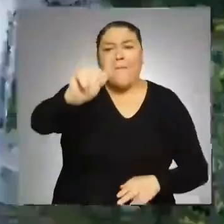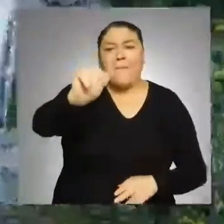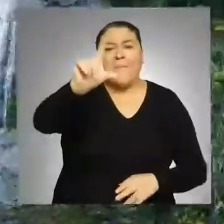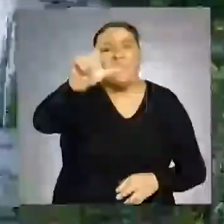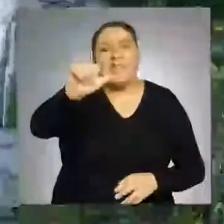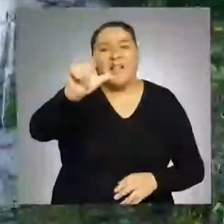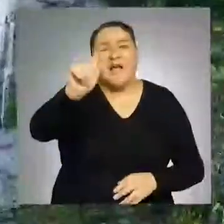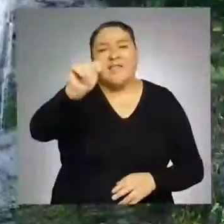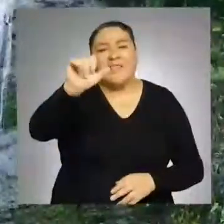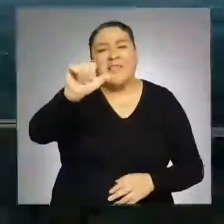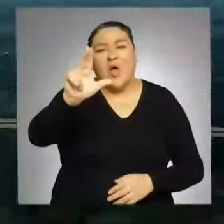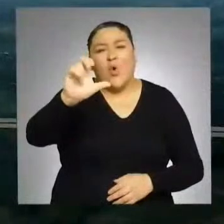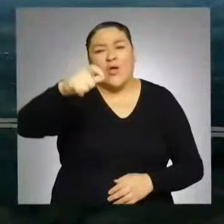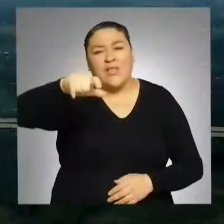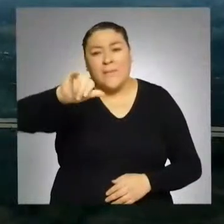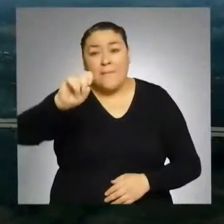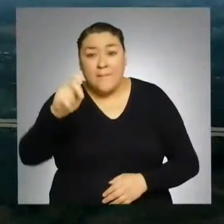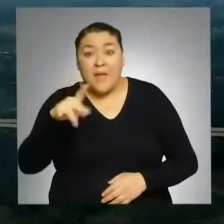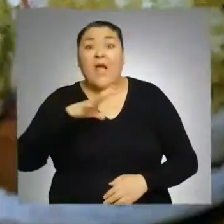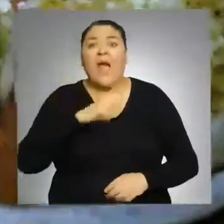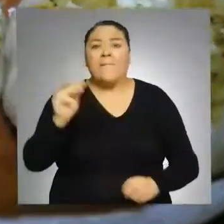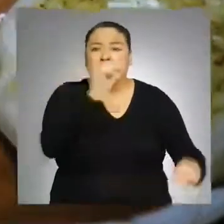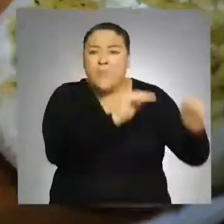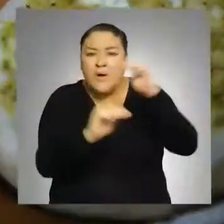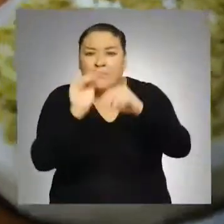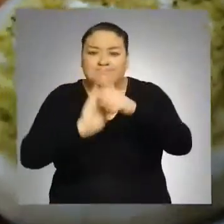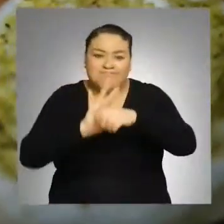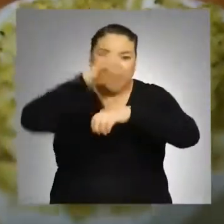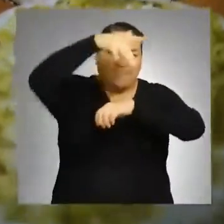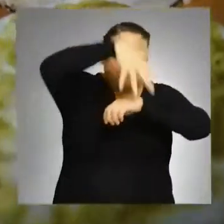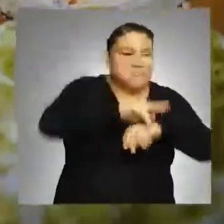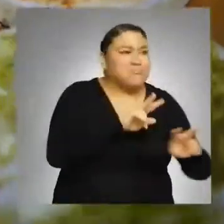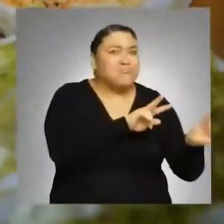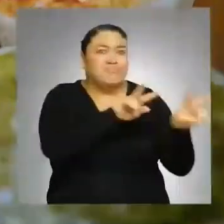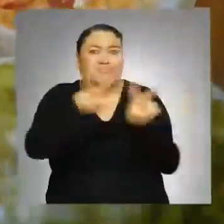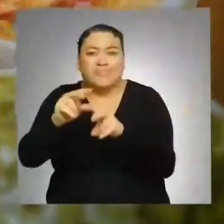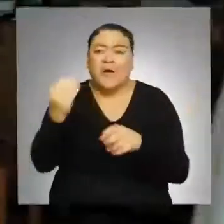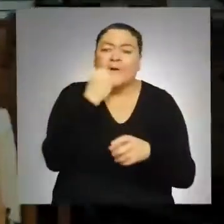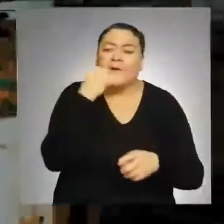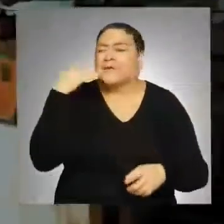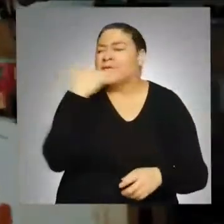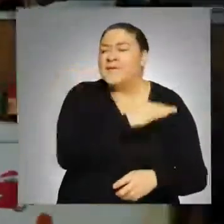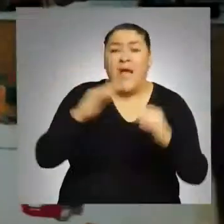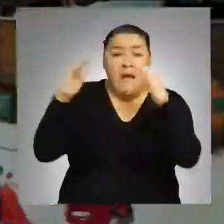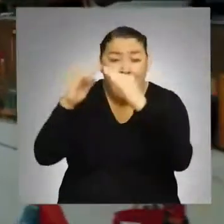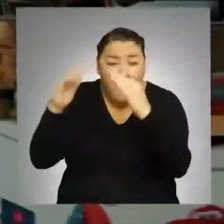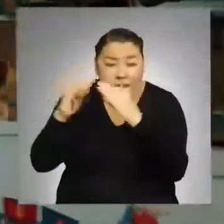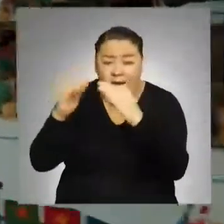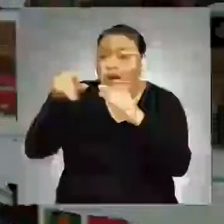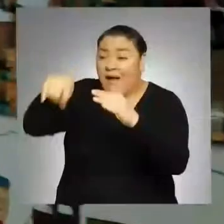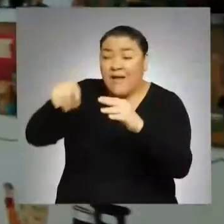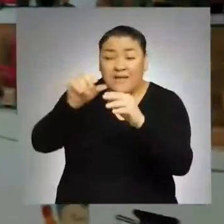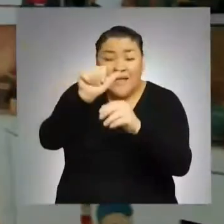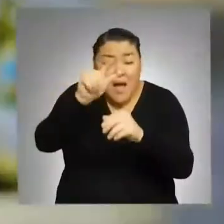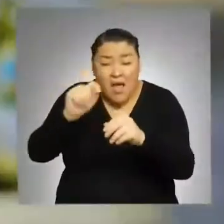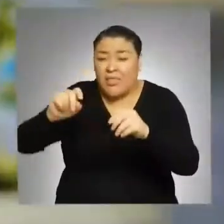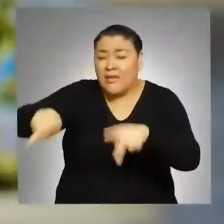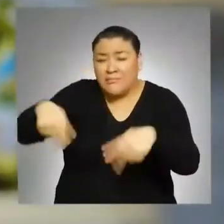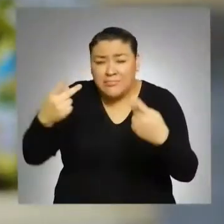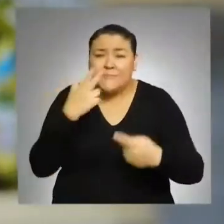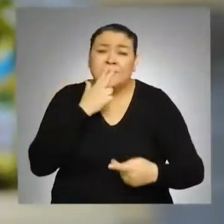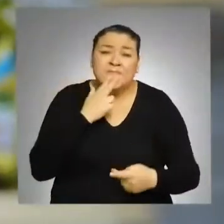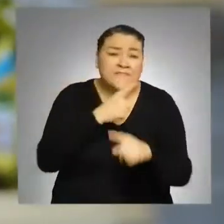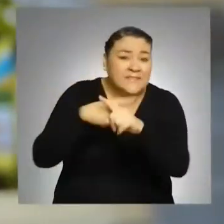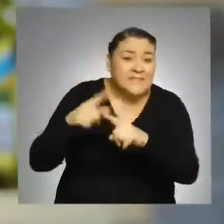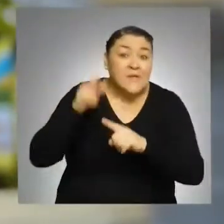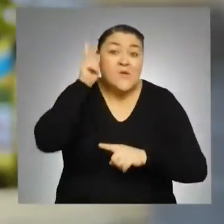Tlatlauquitepec. Disfruta de las cascadas, los paisajes y la gastronomía. Visita la Casa del Artesano, donde encontrarás ricos